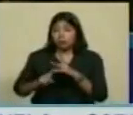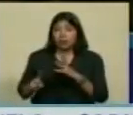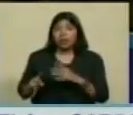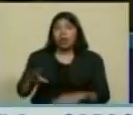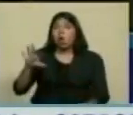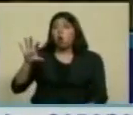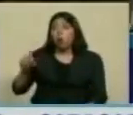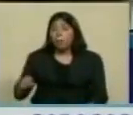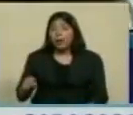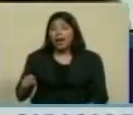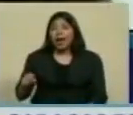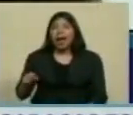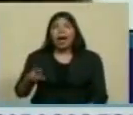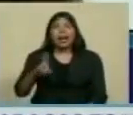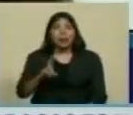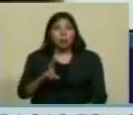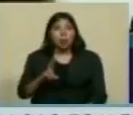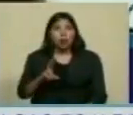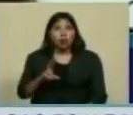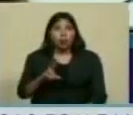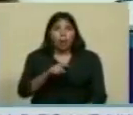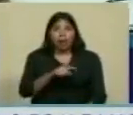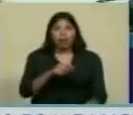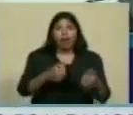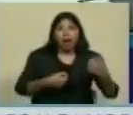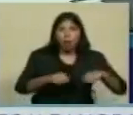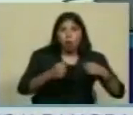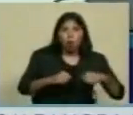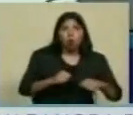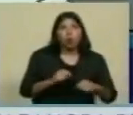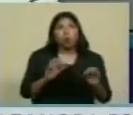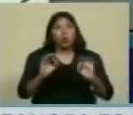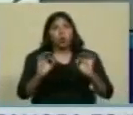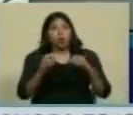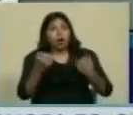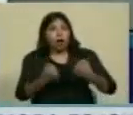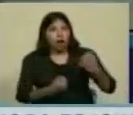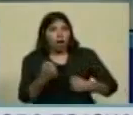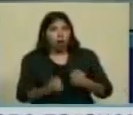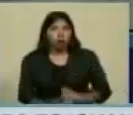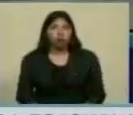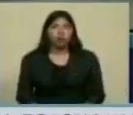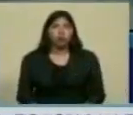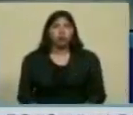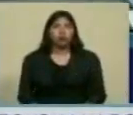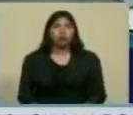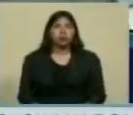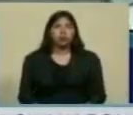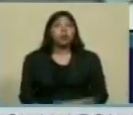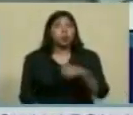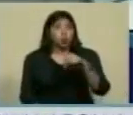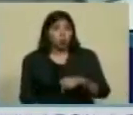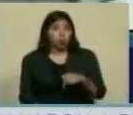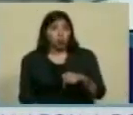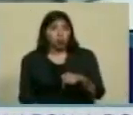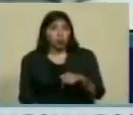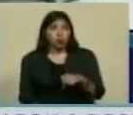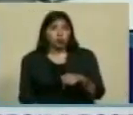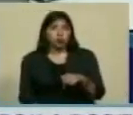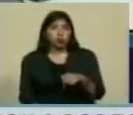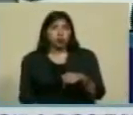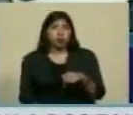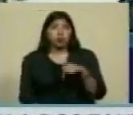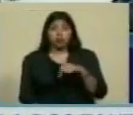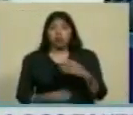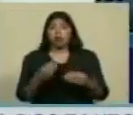posibilidad de acceder a elementos necesarios para que nuestra industria pueda motorizarse. Hoy, en la realización de